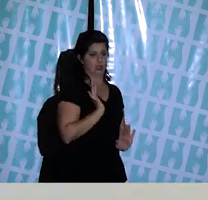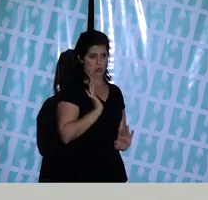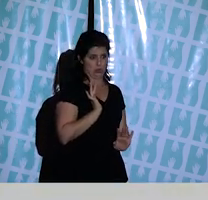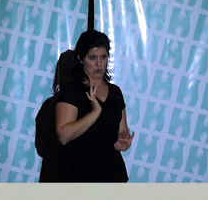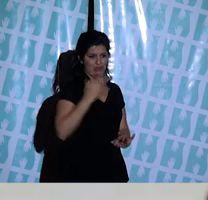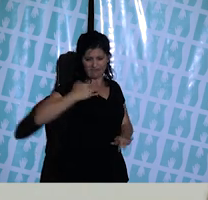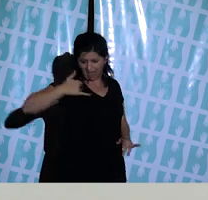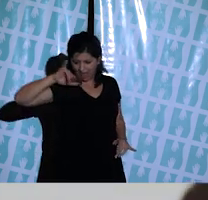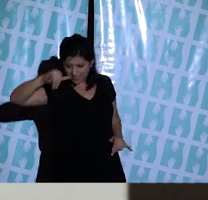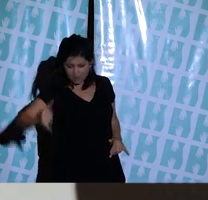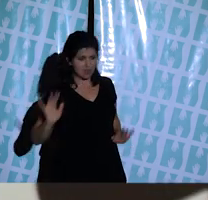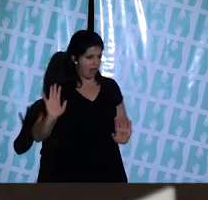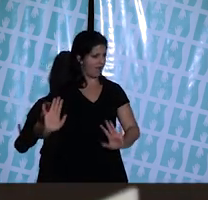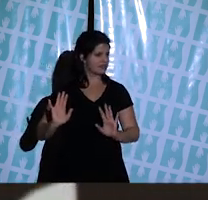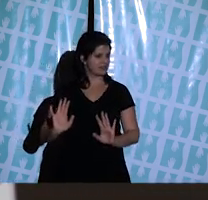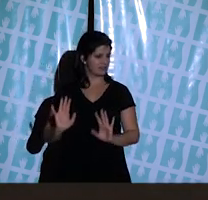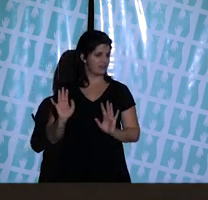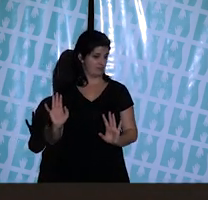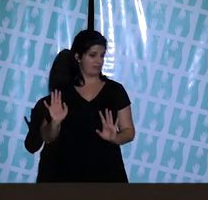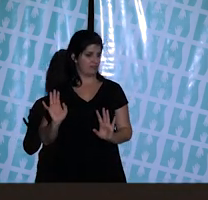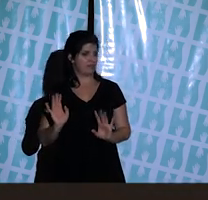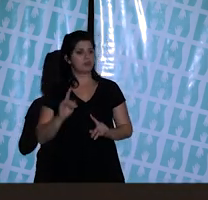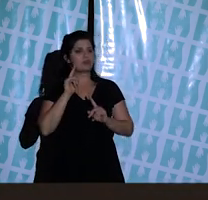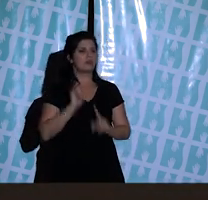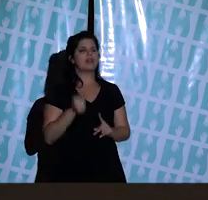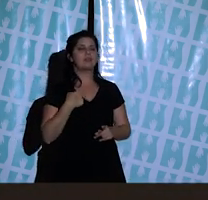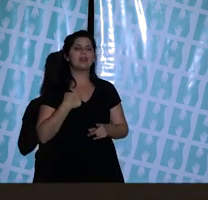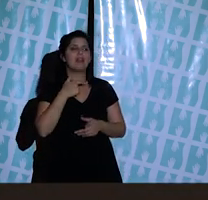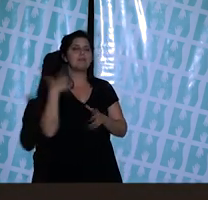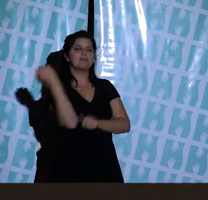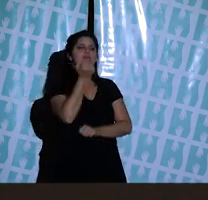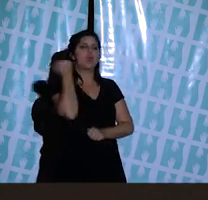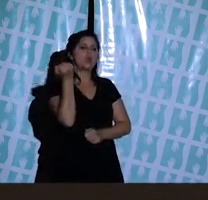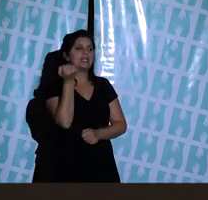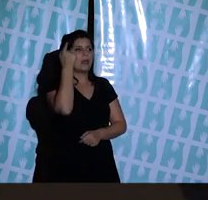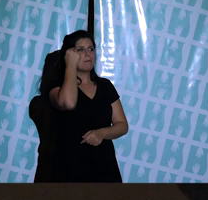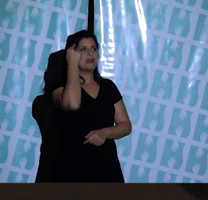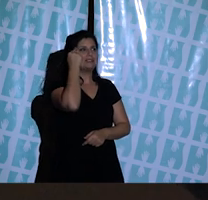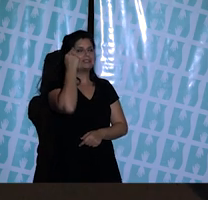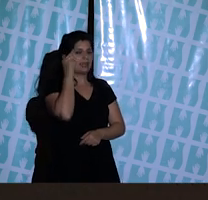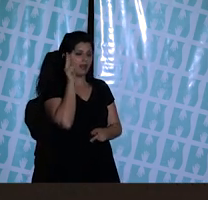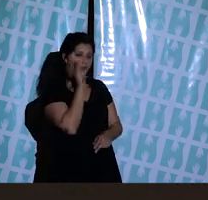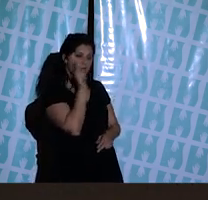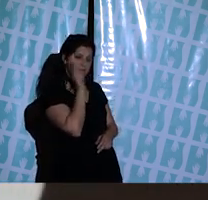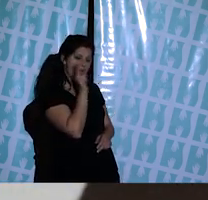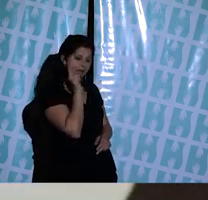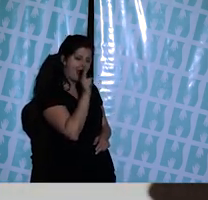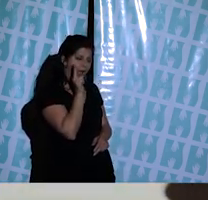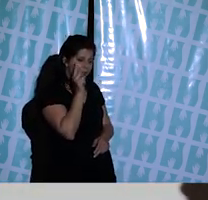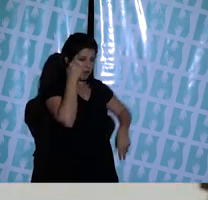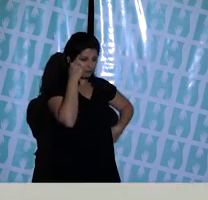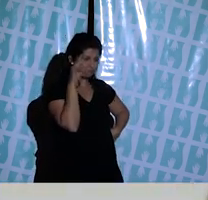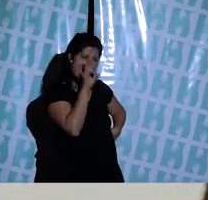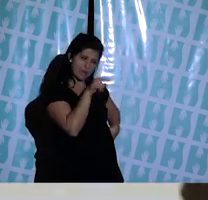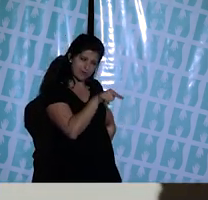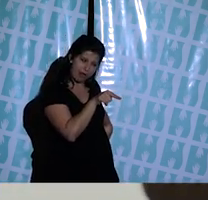Actitud libre de prejuicios, ¿no?, que tiene que ver con ese sesgo que yo les decía, estar, vivir como más como el perro y no tanto